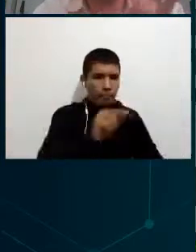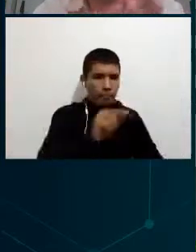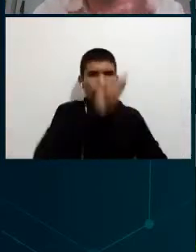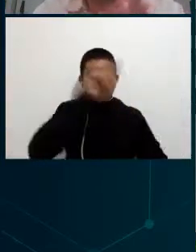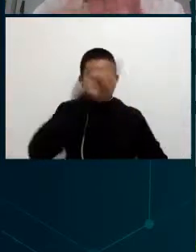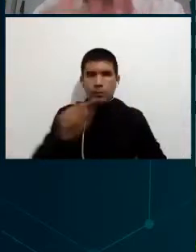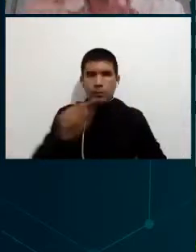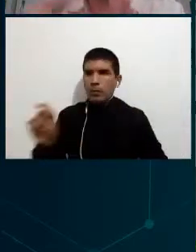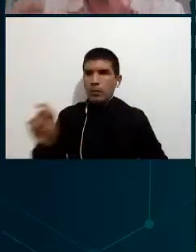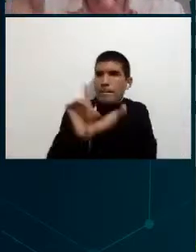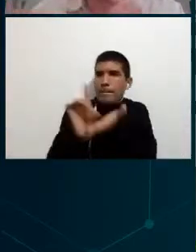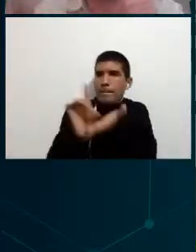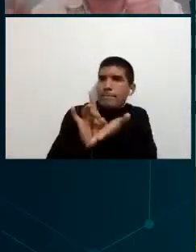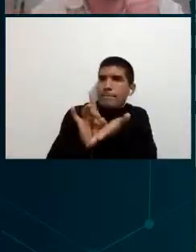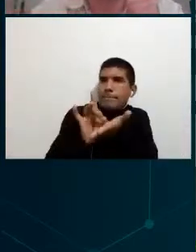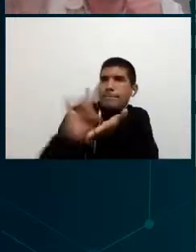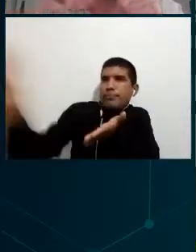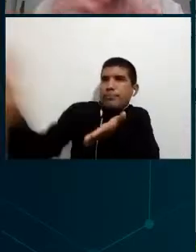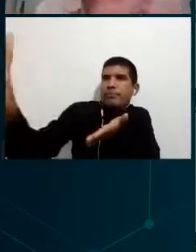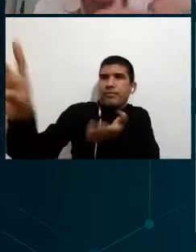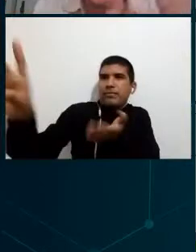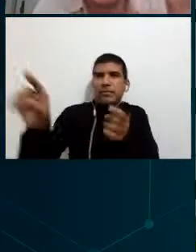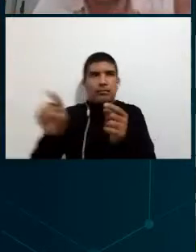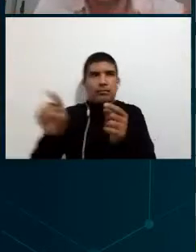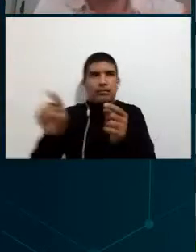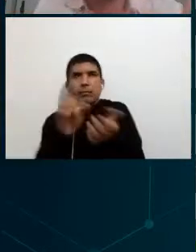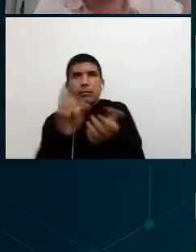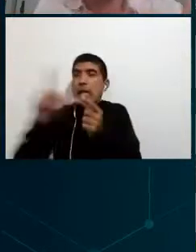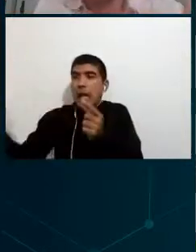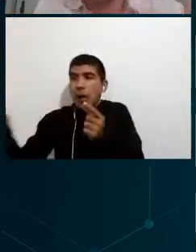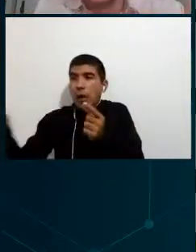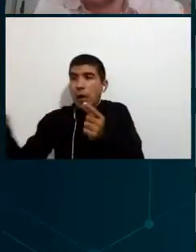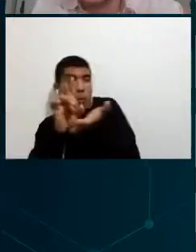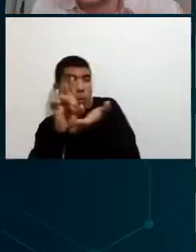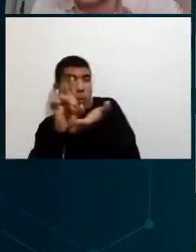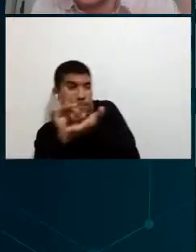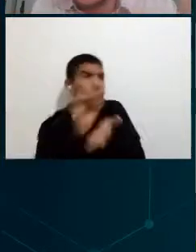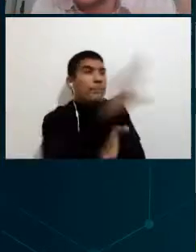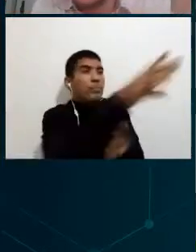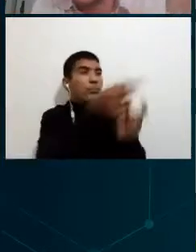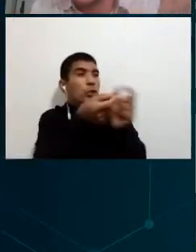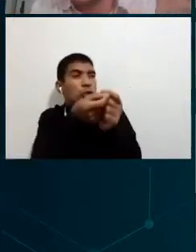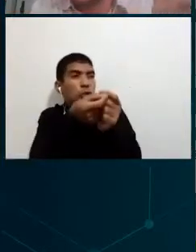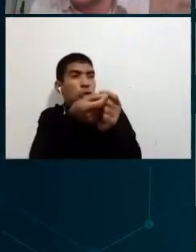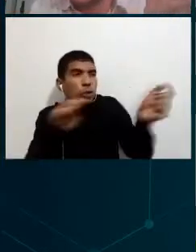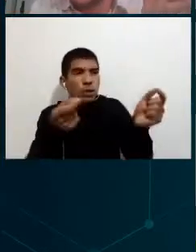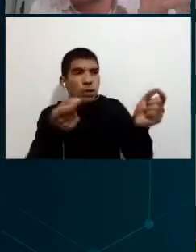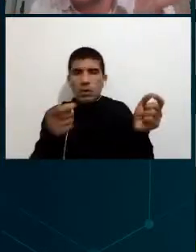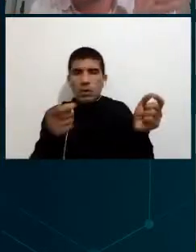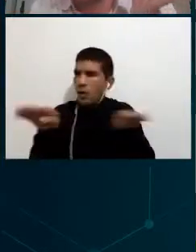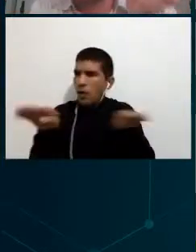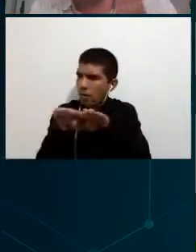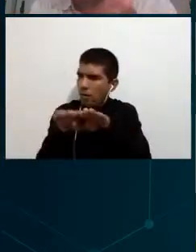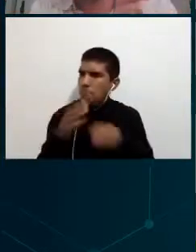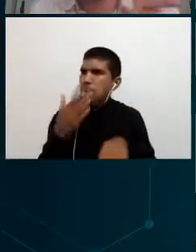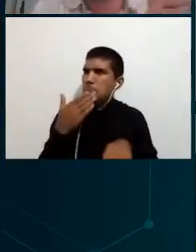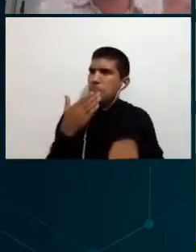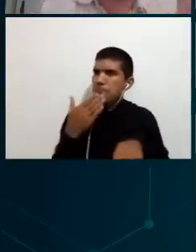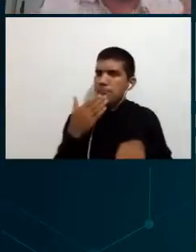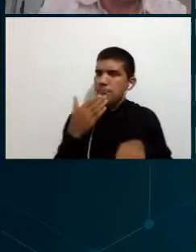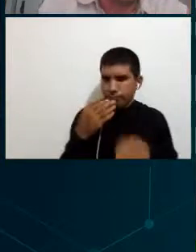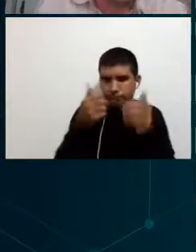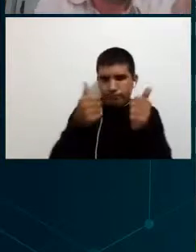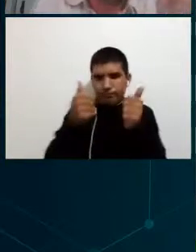llega a un MPLS no tiene que haber un procesamiento, porque pensábamos que a medida que iba pasando por cada uno de los